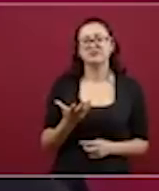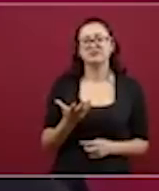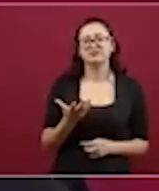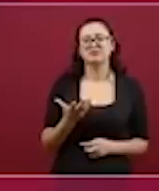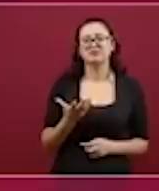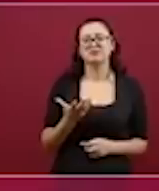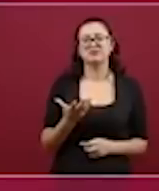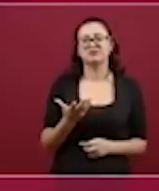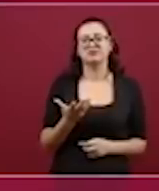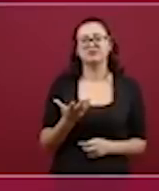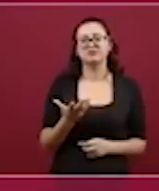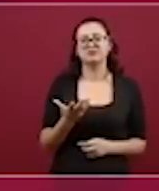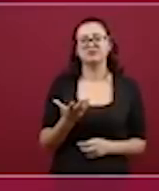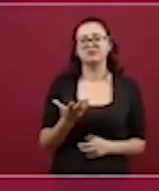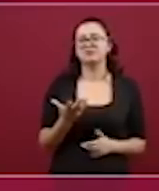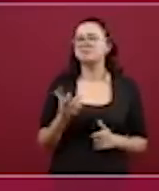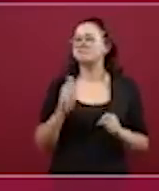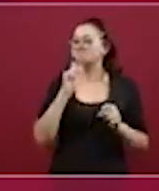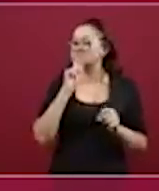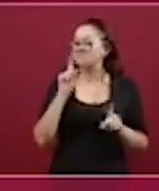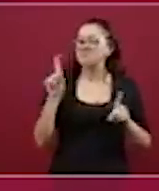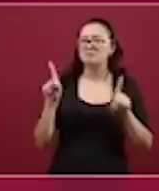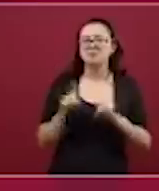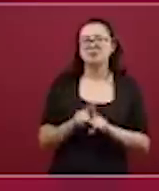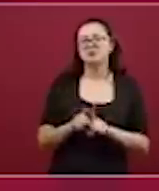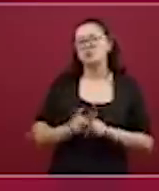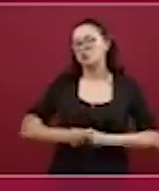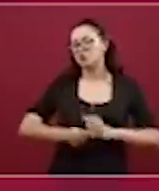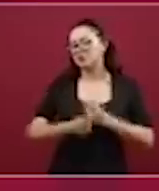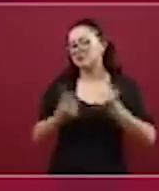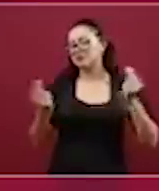tener también por cuestiones históricas,